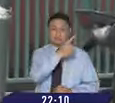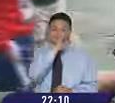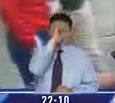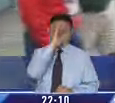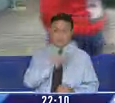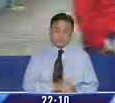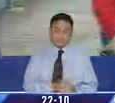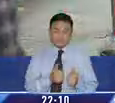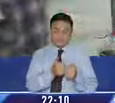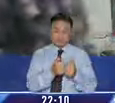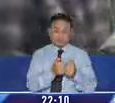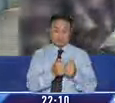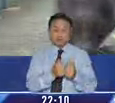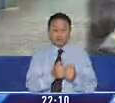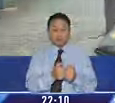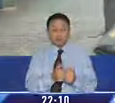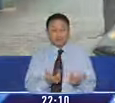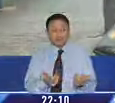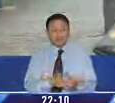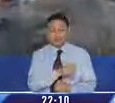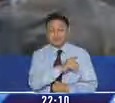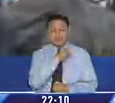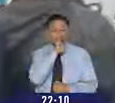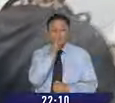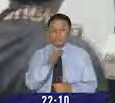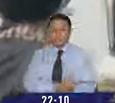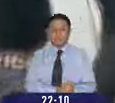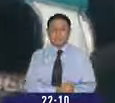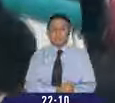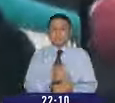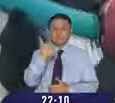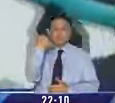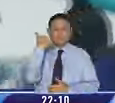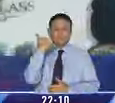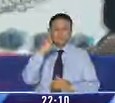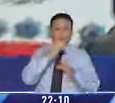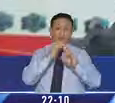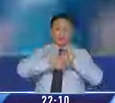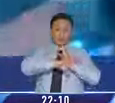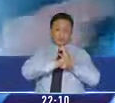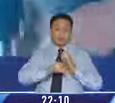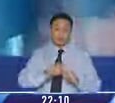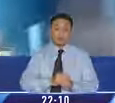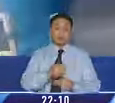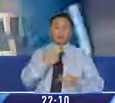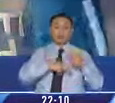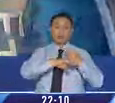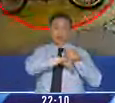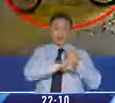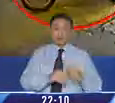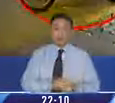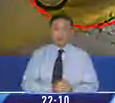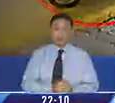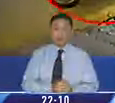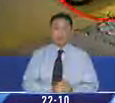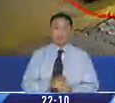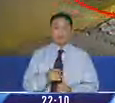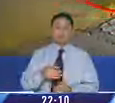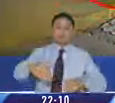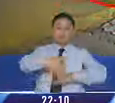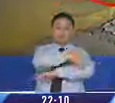En los celulares, como es costumbre, ¿no? El robo de celulares en los buses, asaltos en locales comerciales, atracos en la